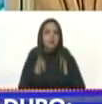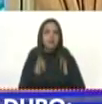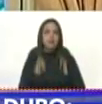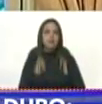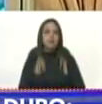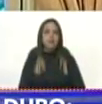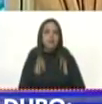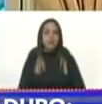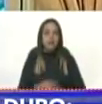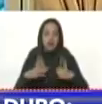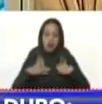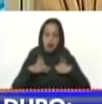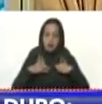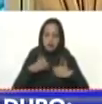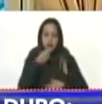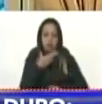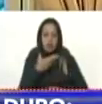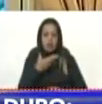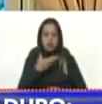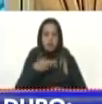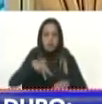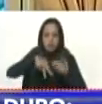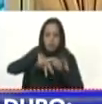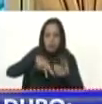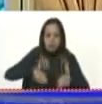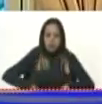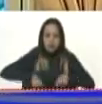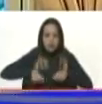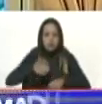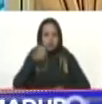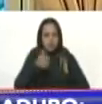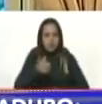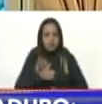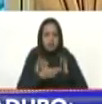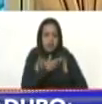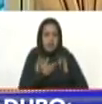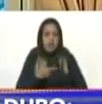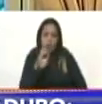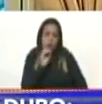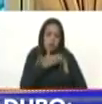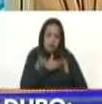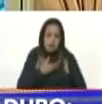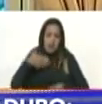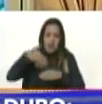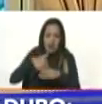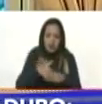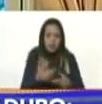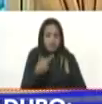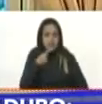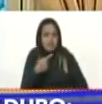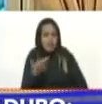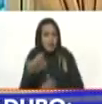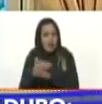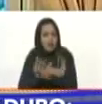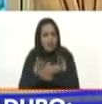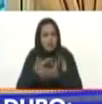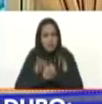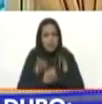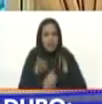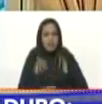Una buena camisa, un buen pantalón, o lo que quiera, o si lo quiere ahorrar, como me dijo una amiga,